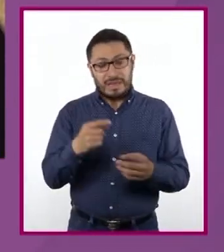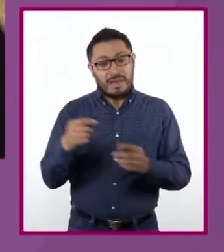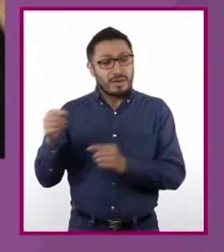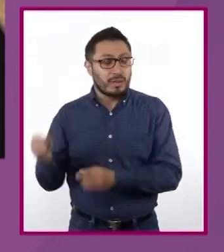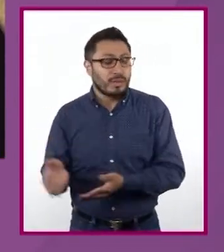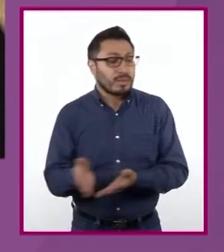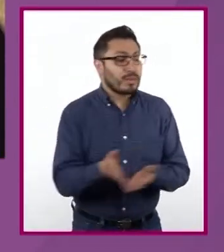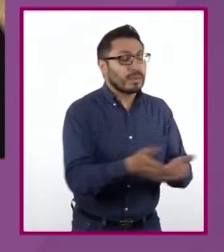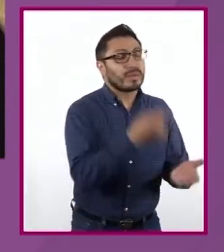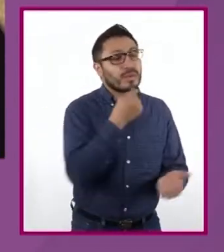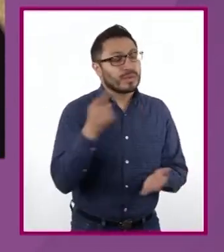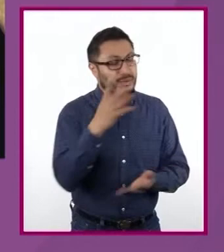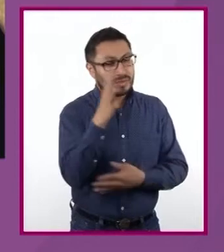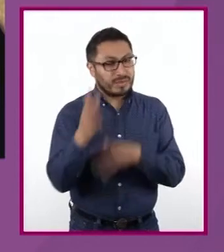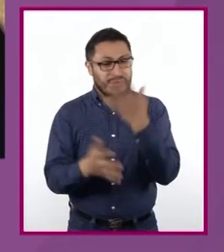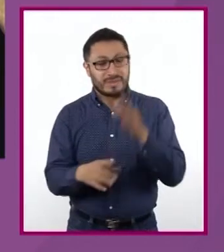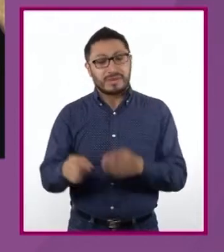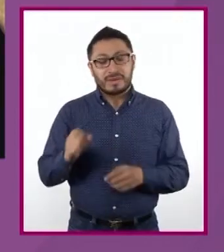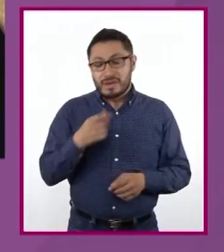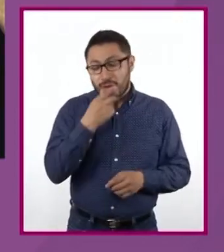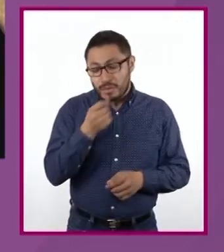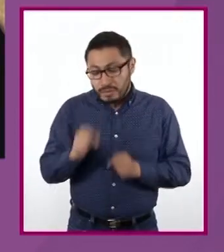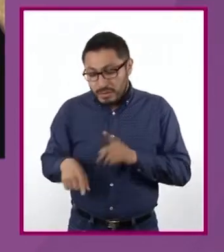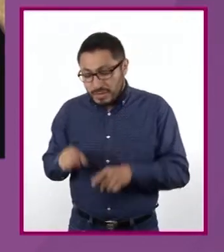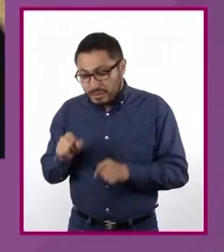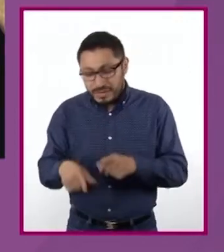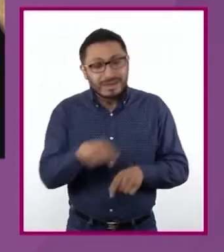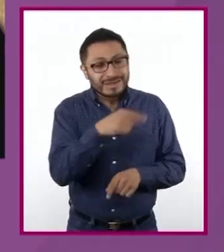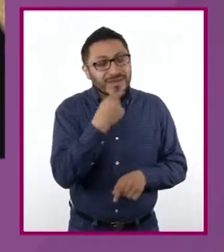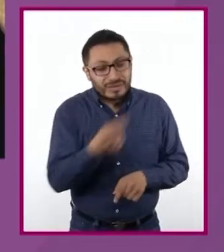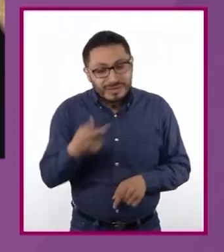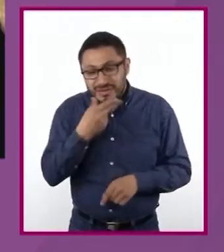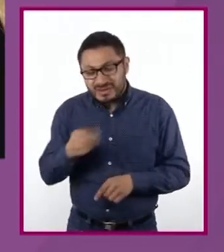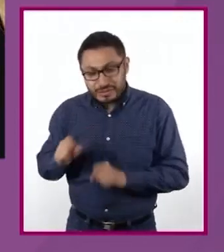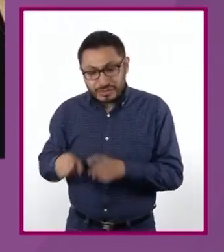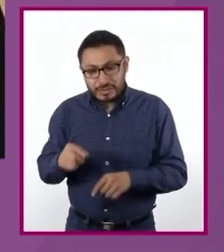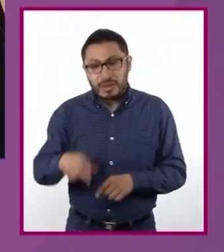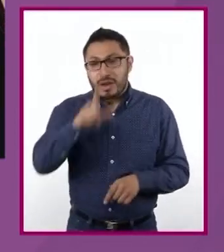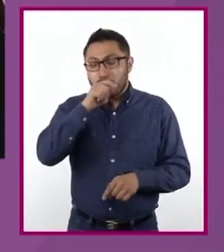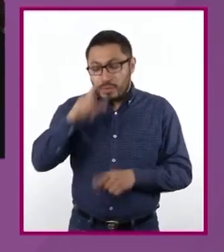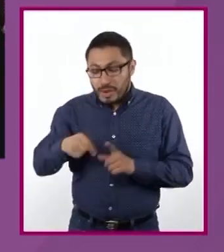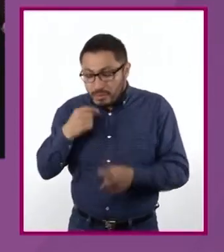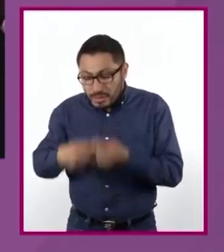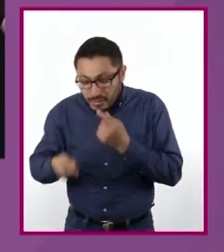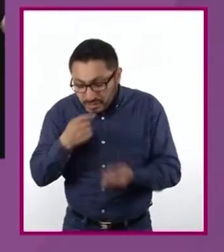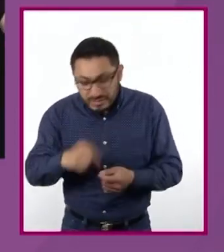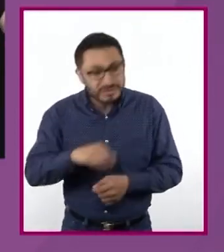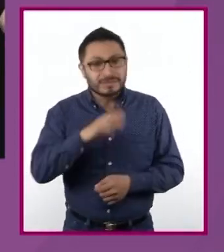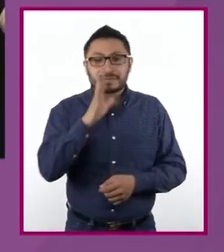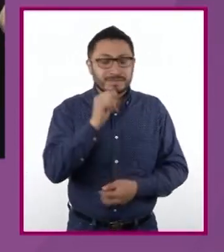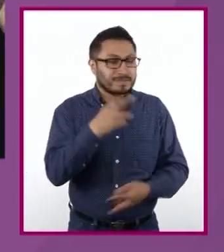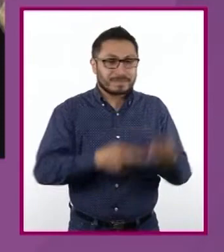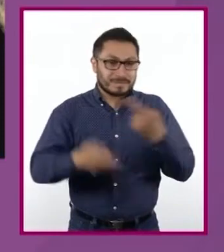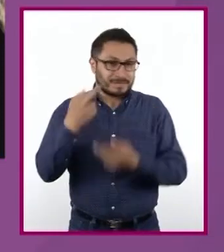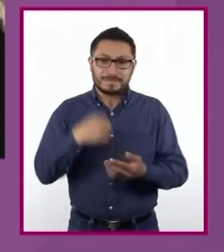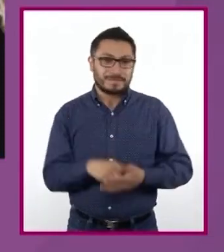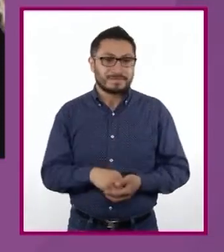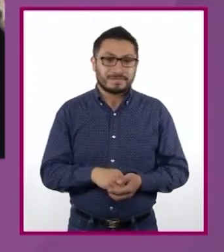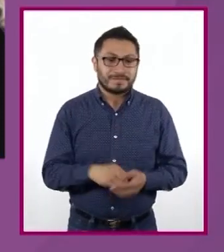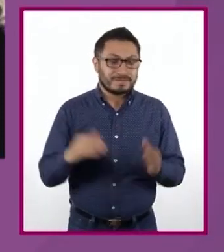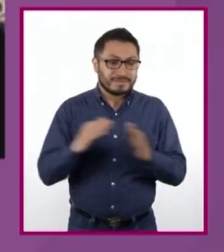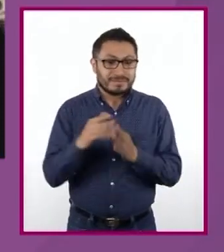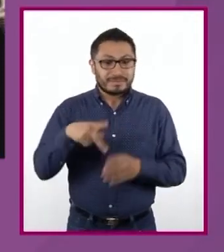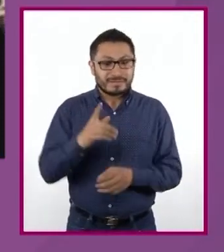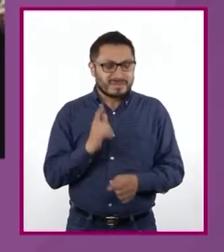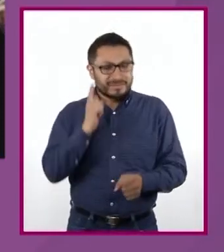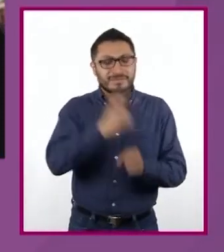bosque. Hansel marcó todo el camino con migajas de pan, el cual fue comido por los pájaros y ya no pudieron regresar. Pero